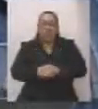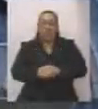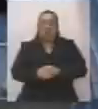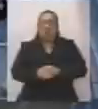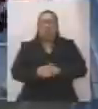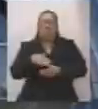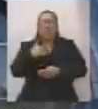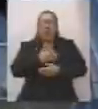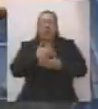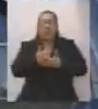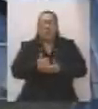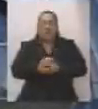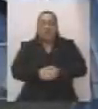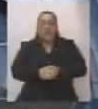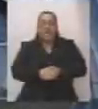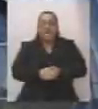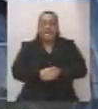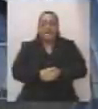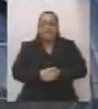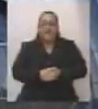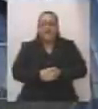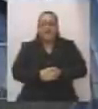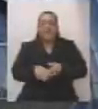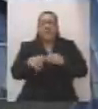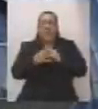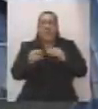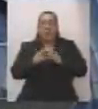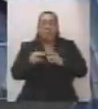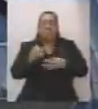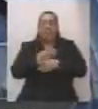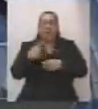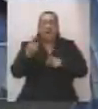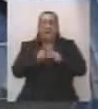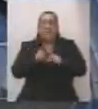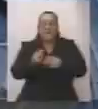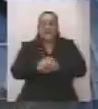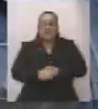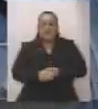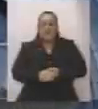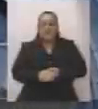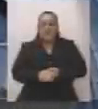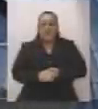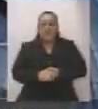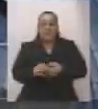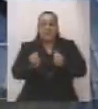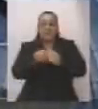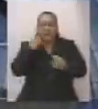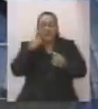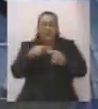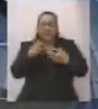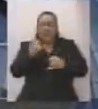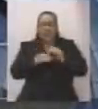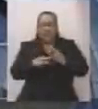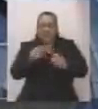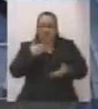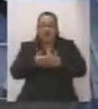puedan beneficiarse de los frutos de la globalización también. Y con esa observación quiero